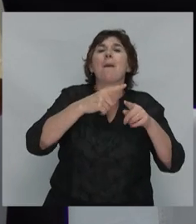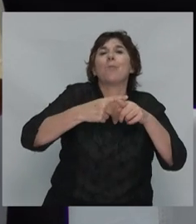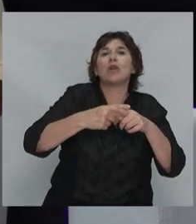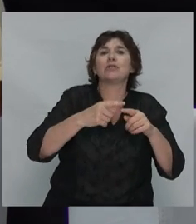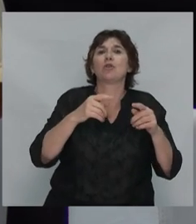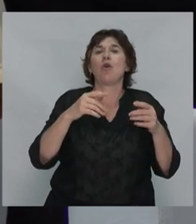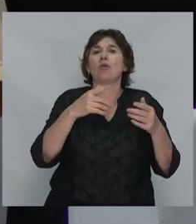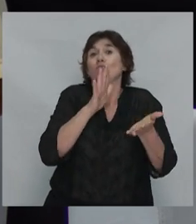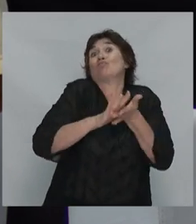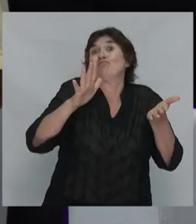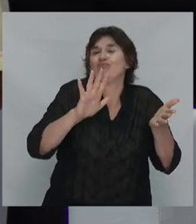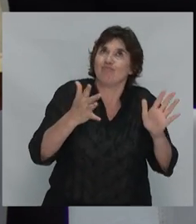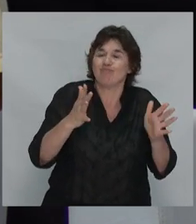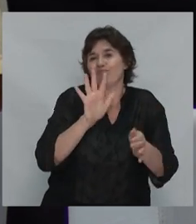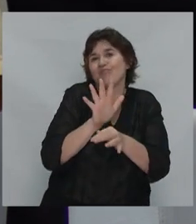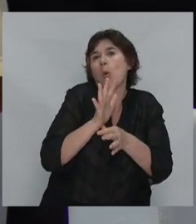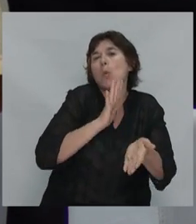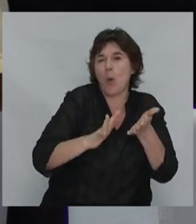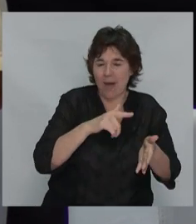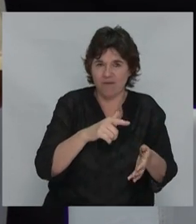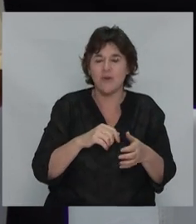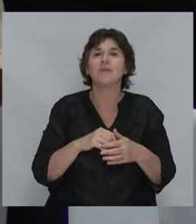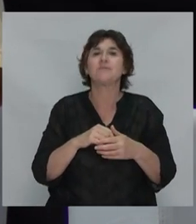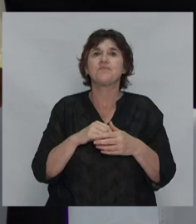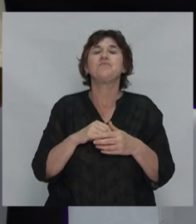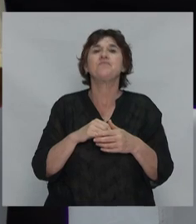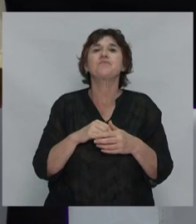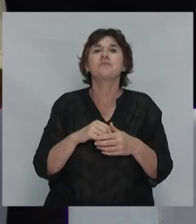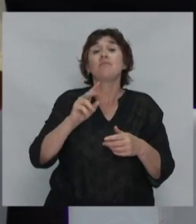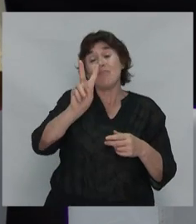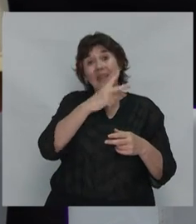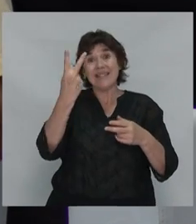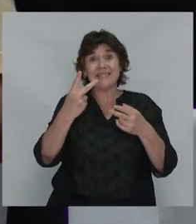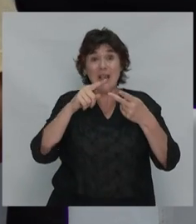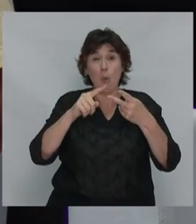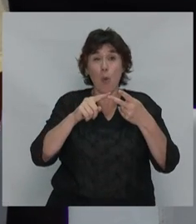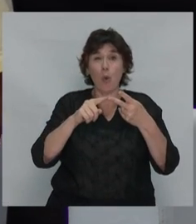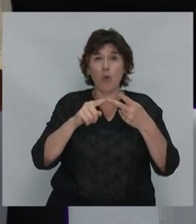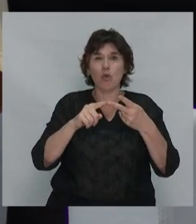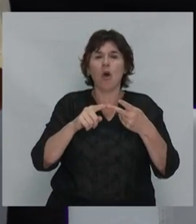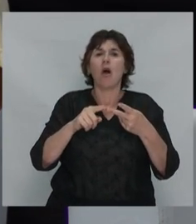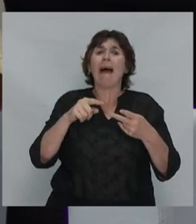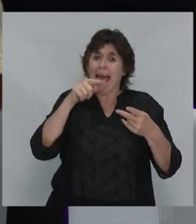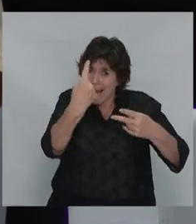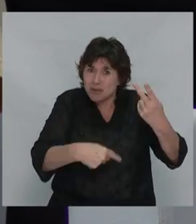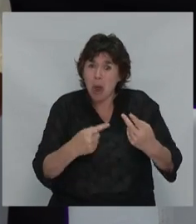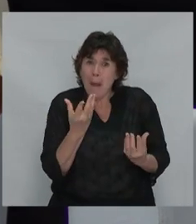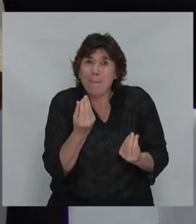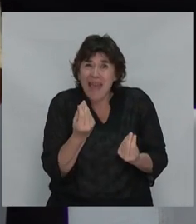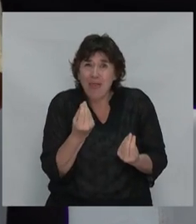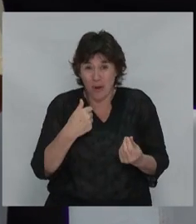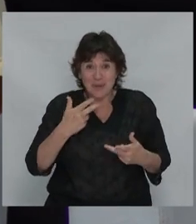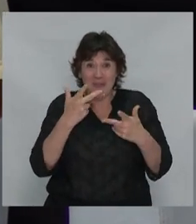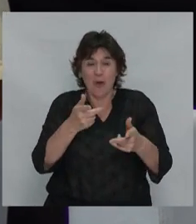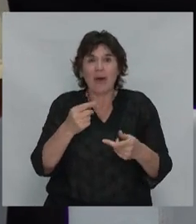poco al en el final el segundo es que esté todo el este miedo causa algo nuevo que no